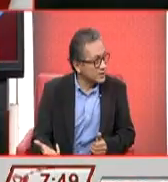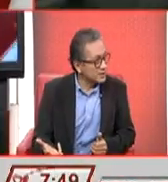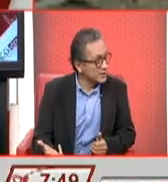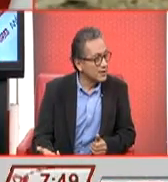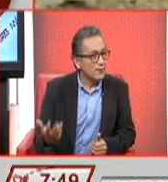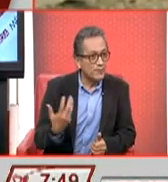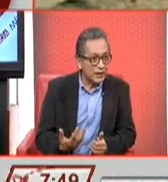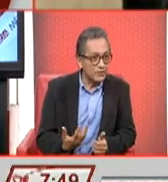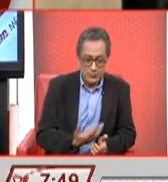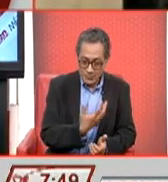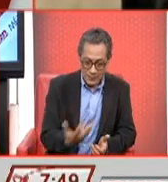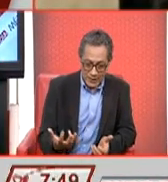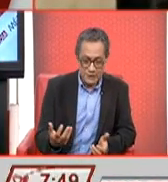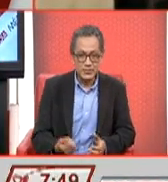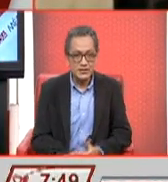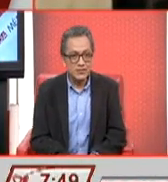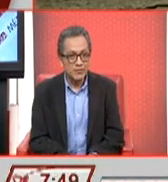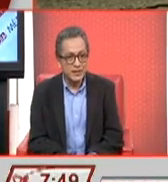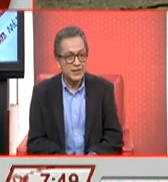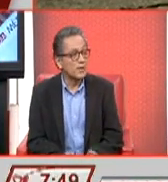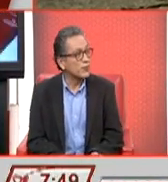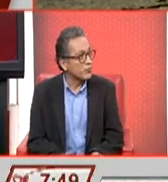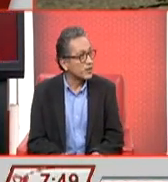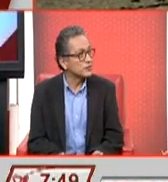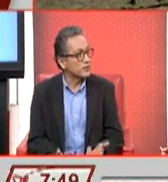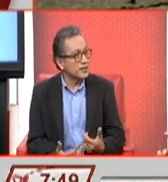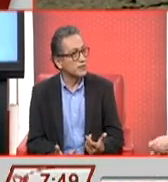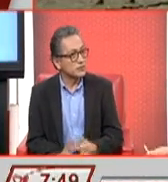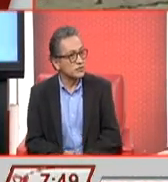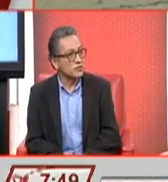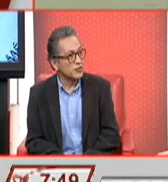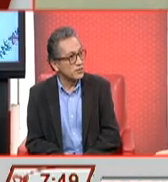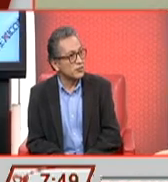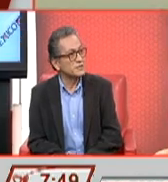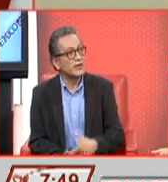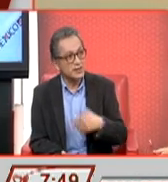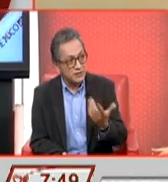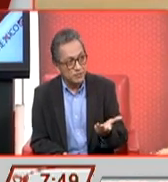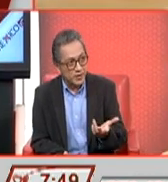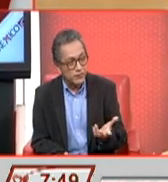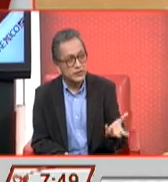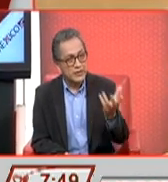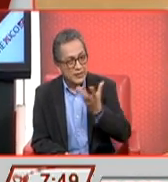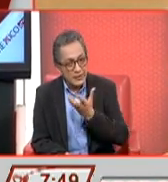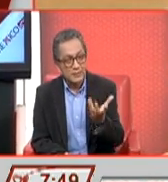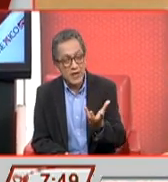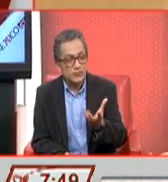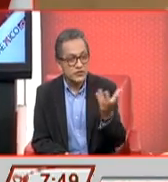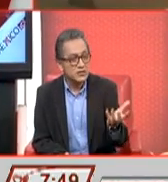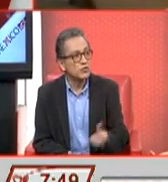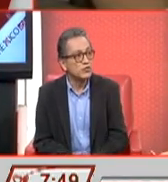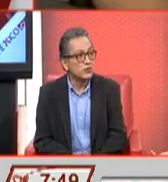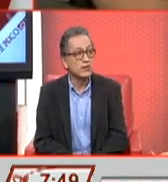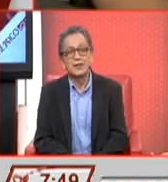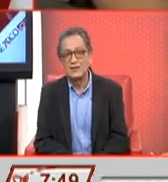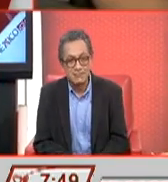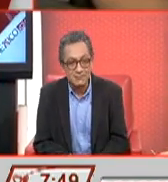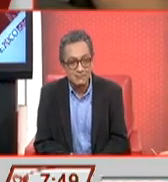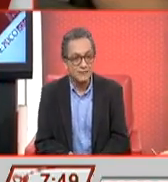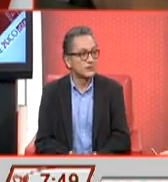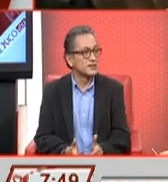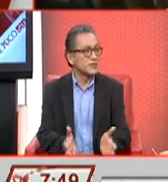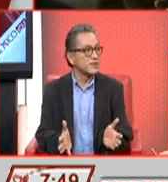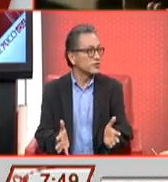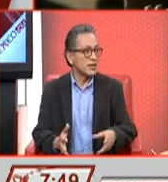nos contesta, pero es precisamente la provocación para que nosotros como lectores participemos y veamos ese mundo